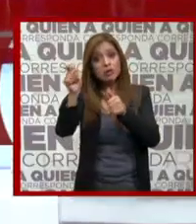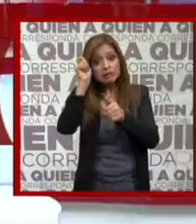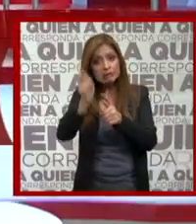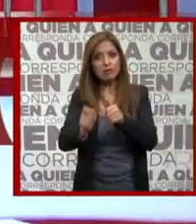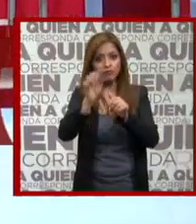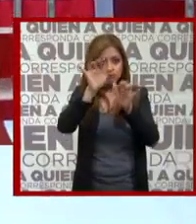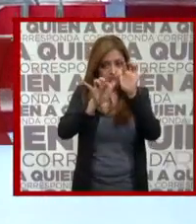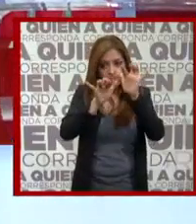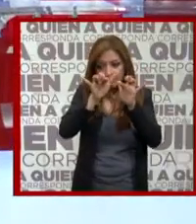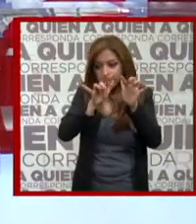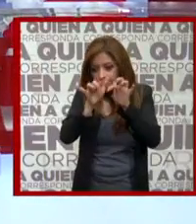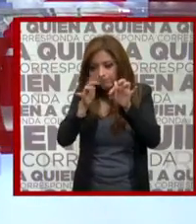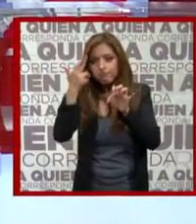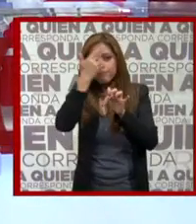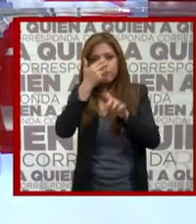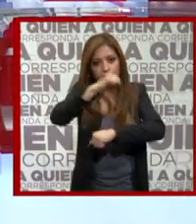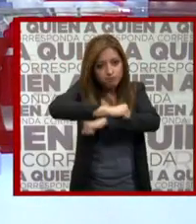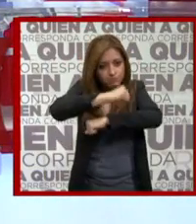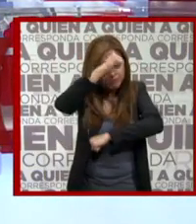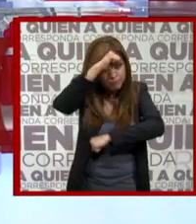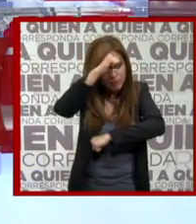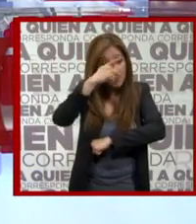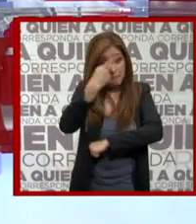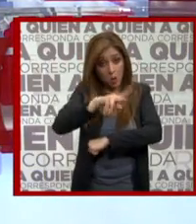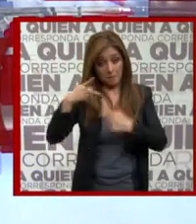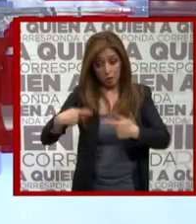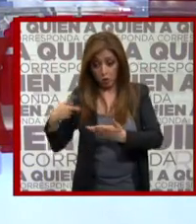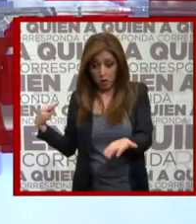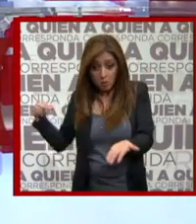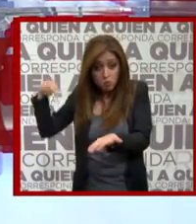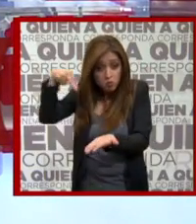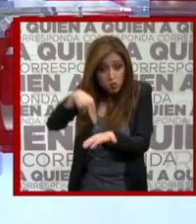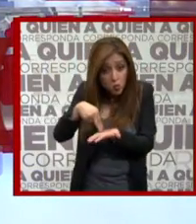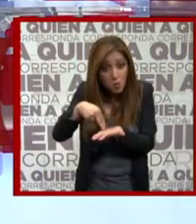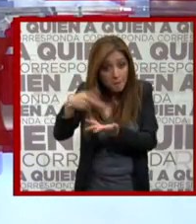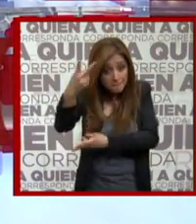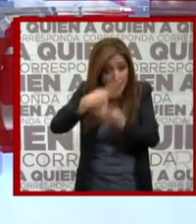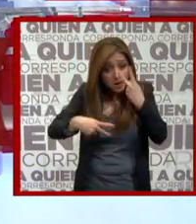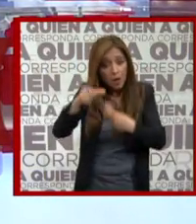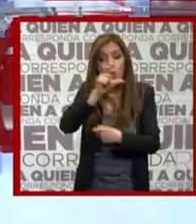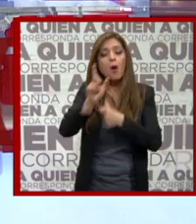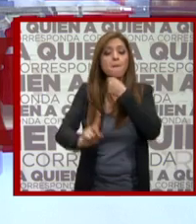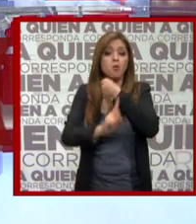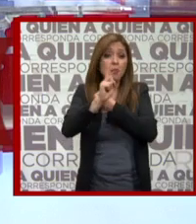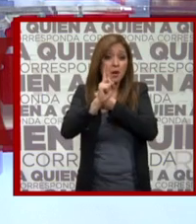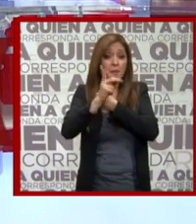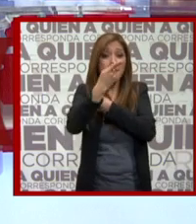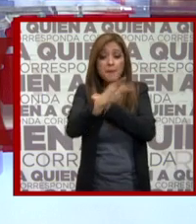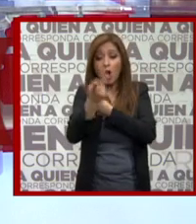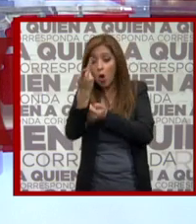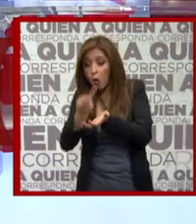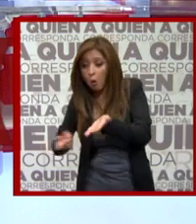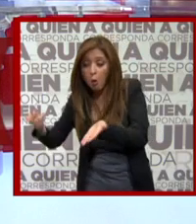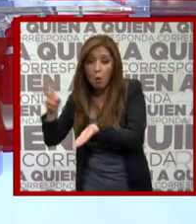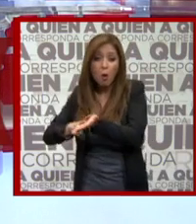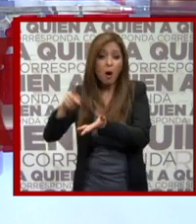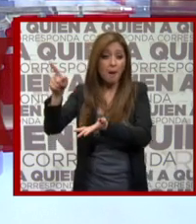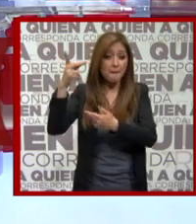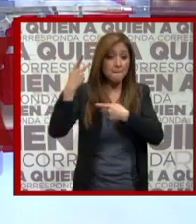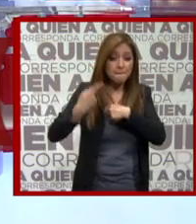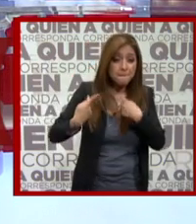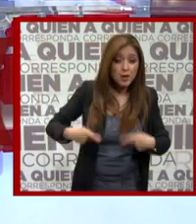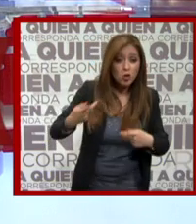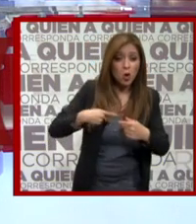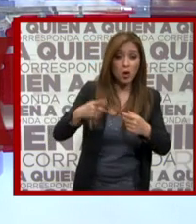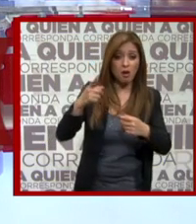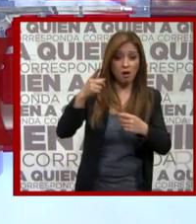barandilla, como dicen. Si la gente se acerca ahí es que tiene un problema. Y lo último que quiere es encontrar a alguien que se burla, a alguien